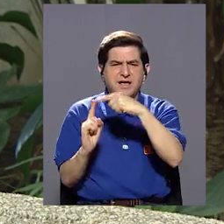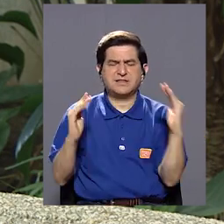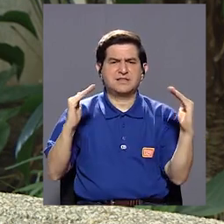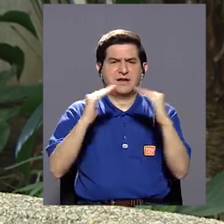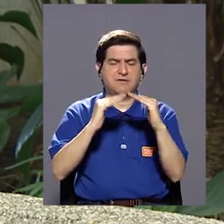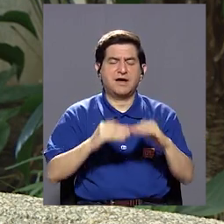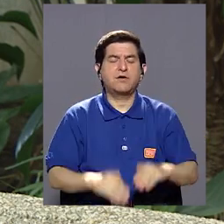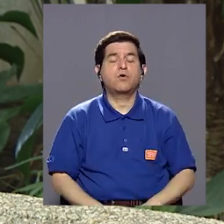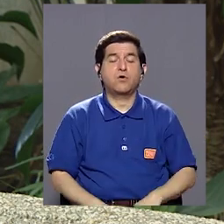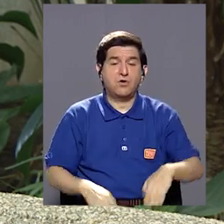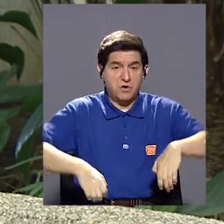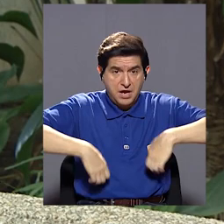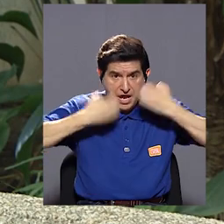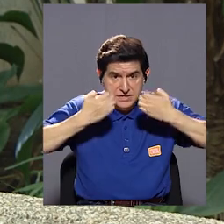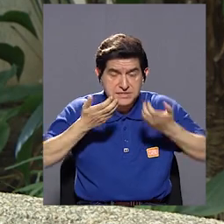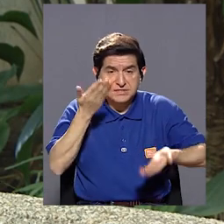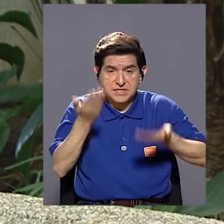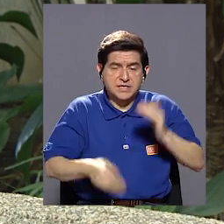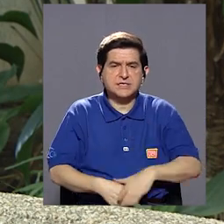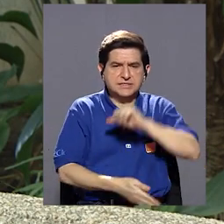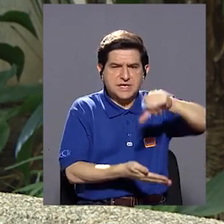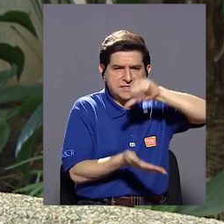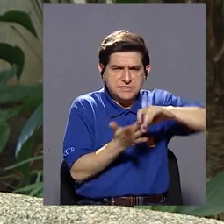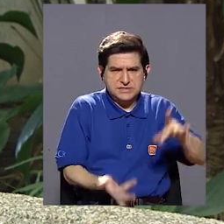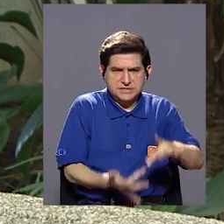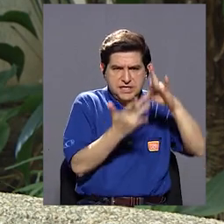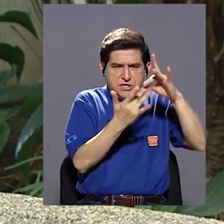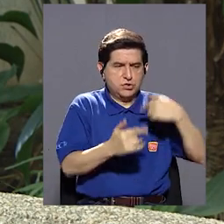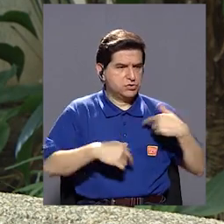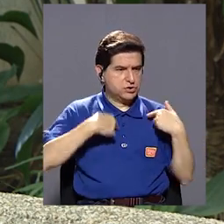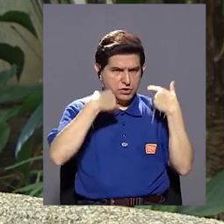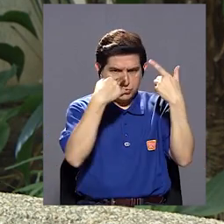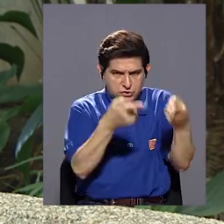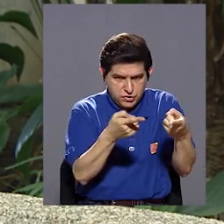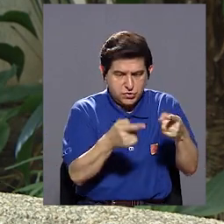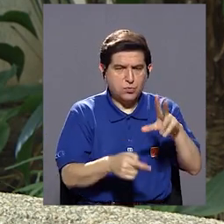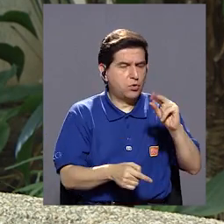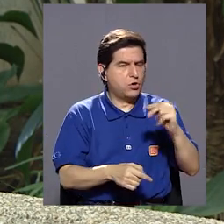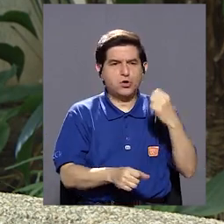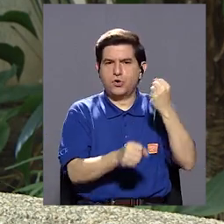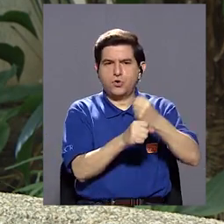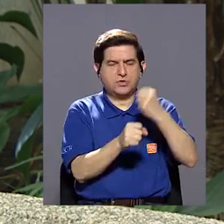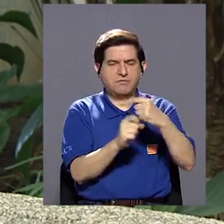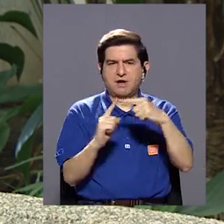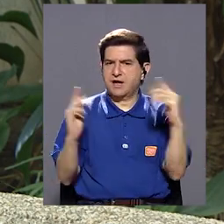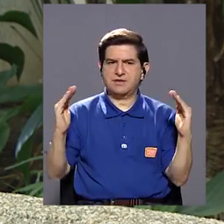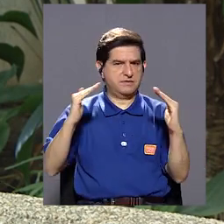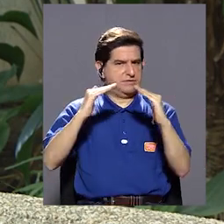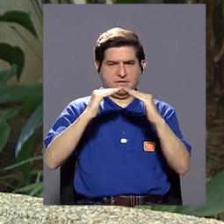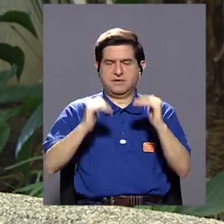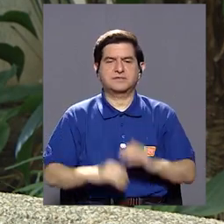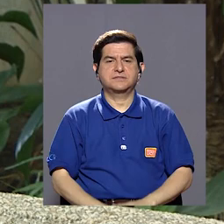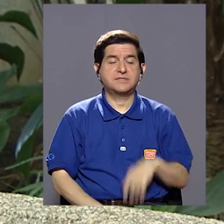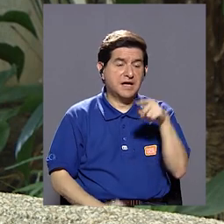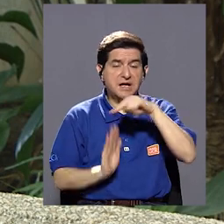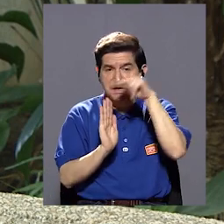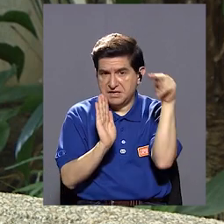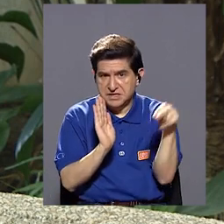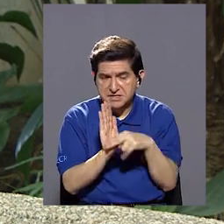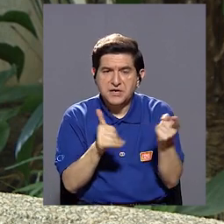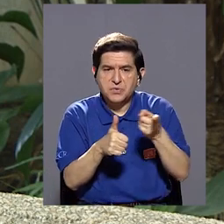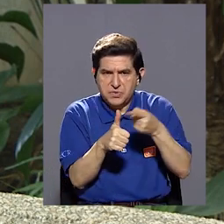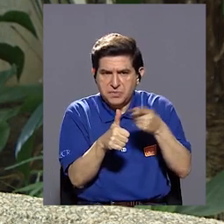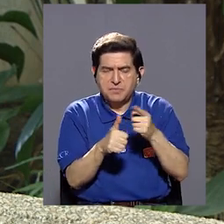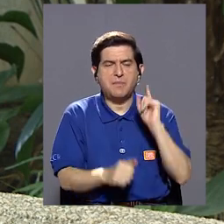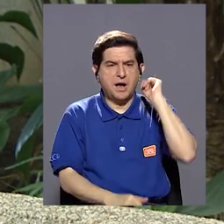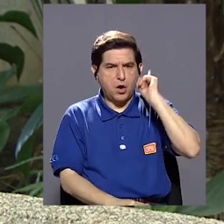los telecentros o si pueden existir telecentros, esos lugares donde yo me puedo trasladar en lugar de trabajar desde mi casa. Y esa normativa